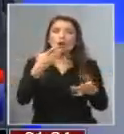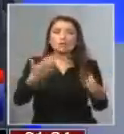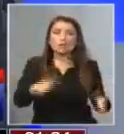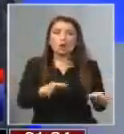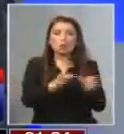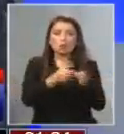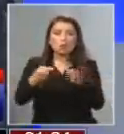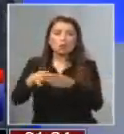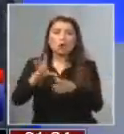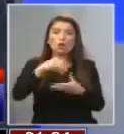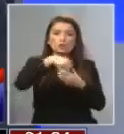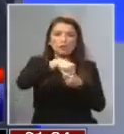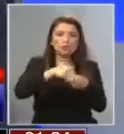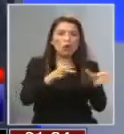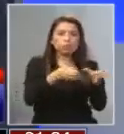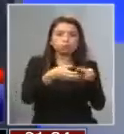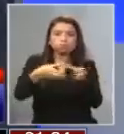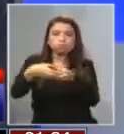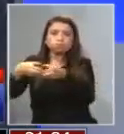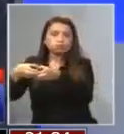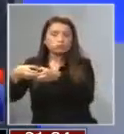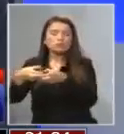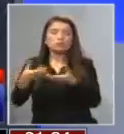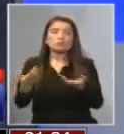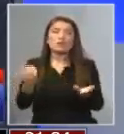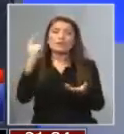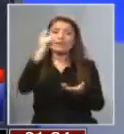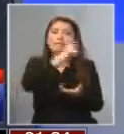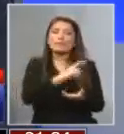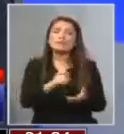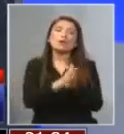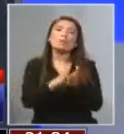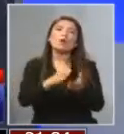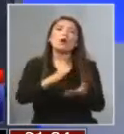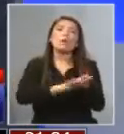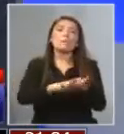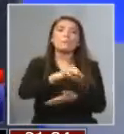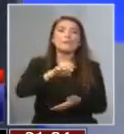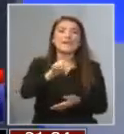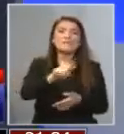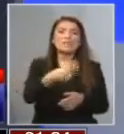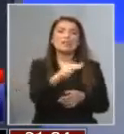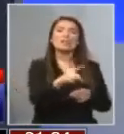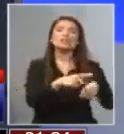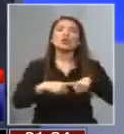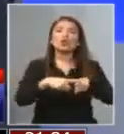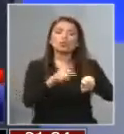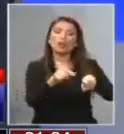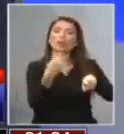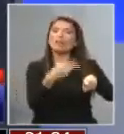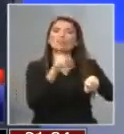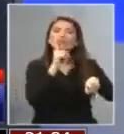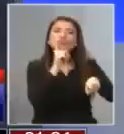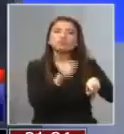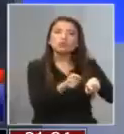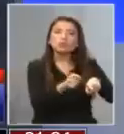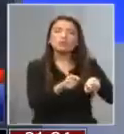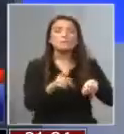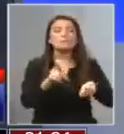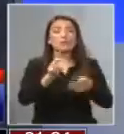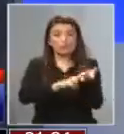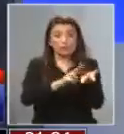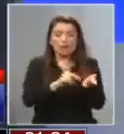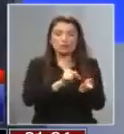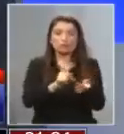contenido. No, es bien difícil decir qué es lo que tiene de socialista el Partido Socialista hoy día. ¿Qué es de verdad, y no para el eslogan, qué tiene de